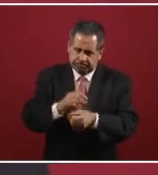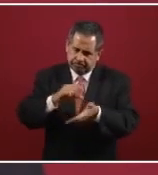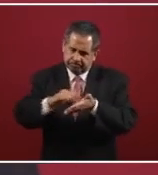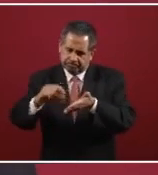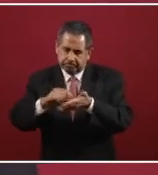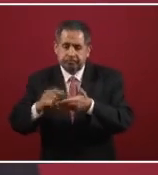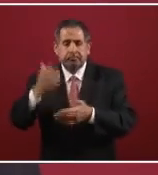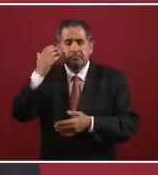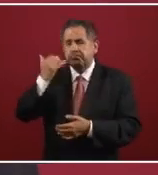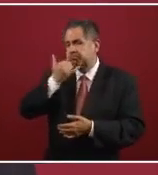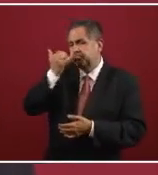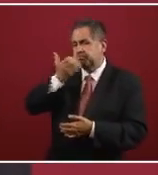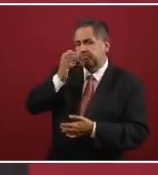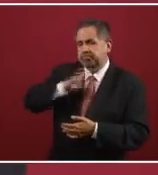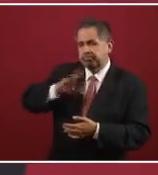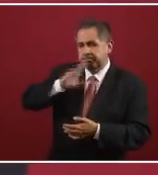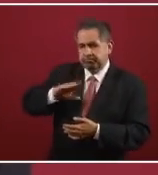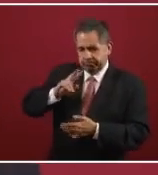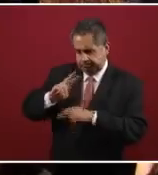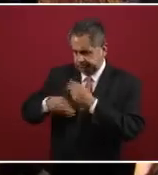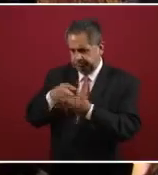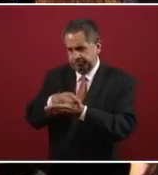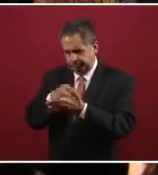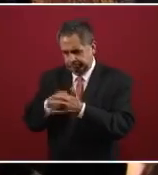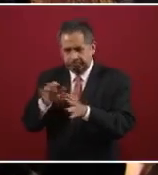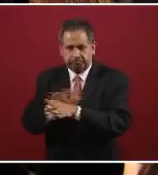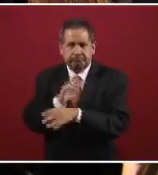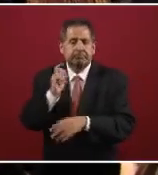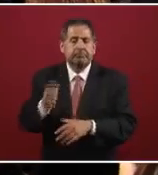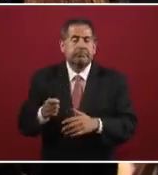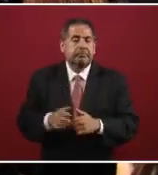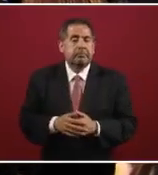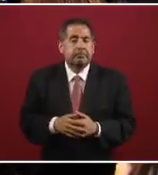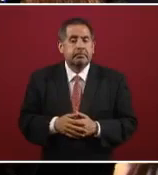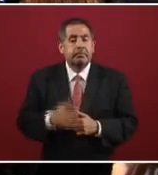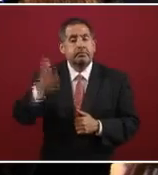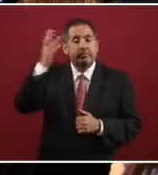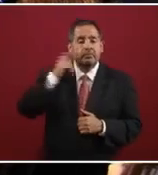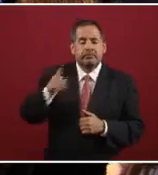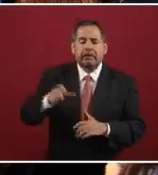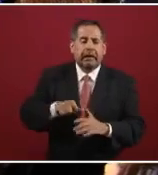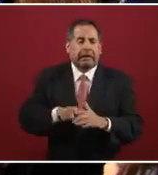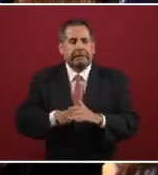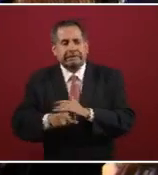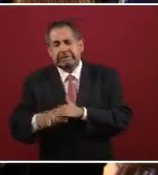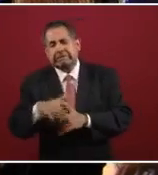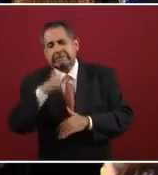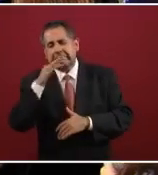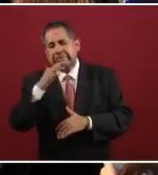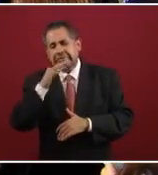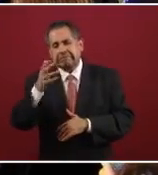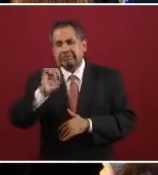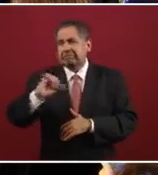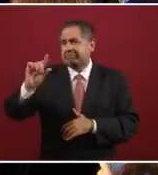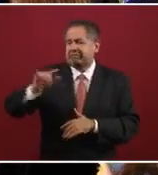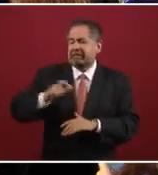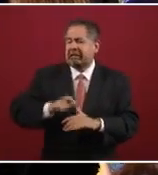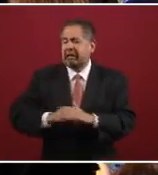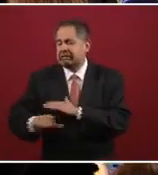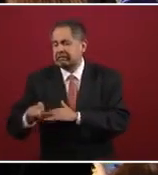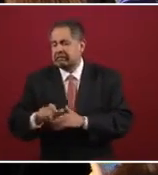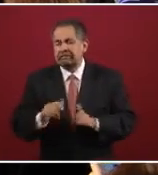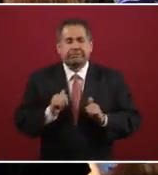vicio de qué se sobornaba autoridades